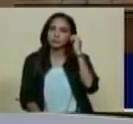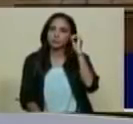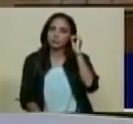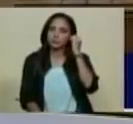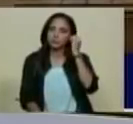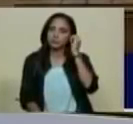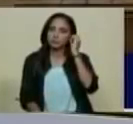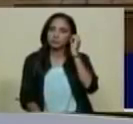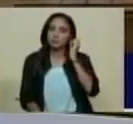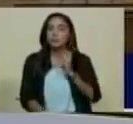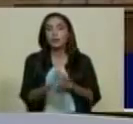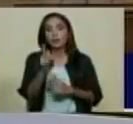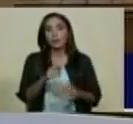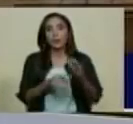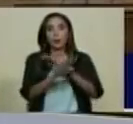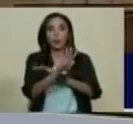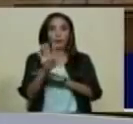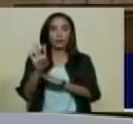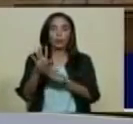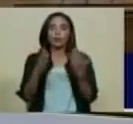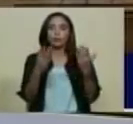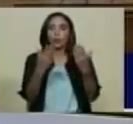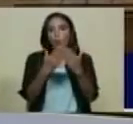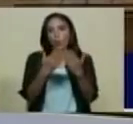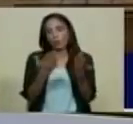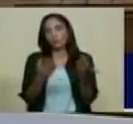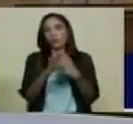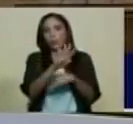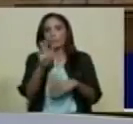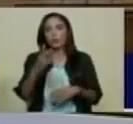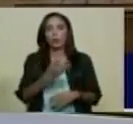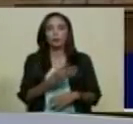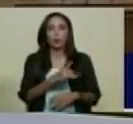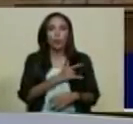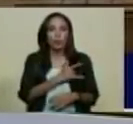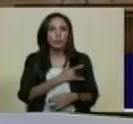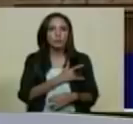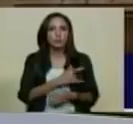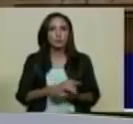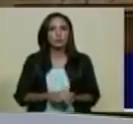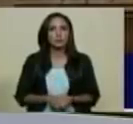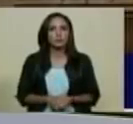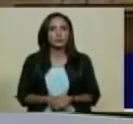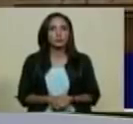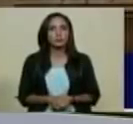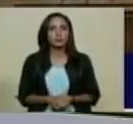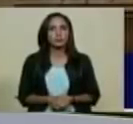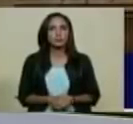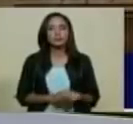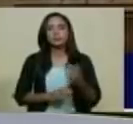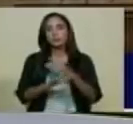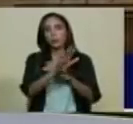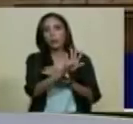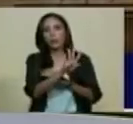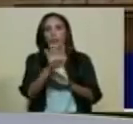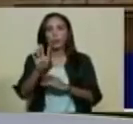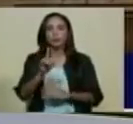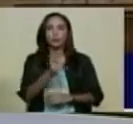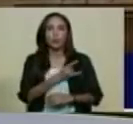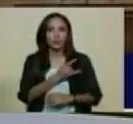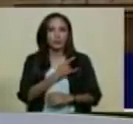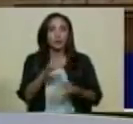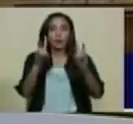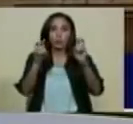44 nuevas universidades. 44 nuevas universidades